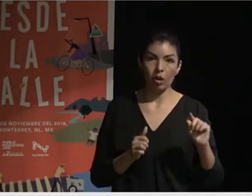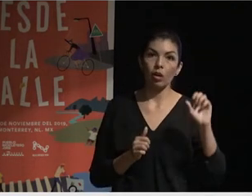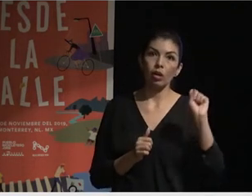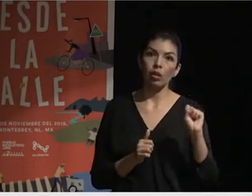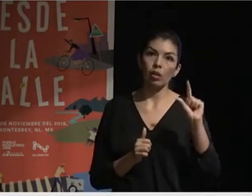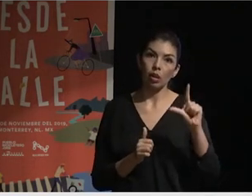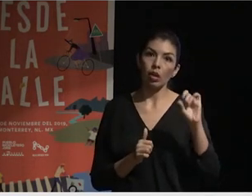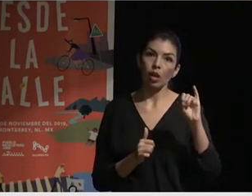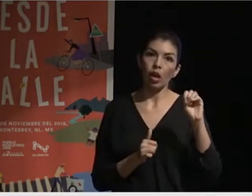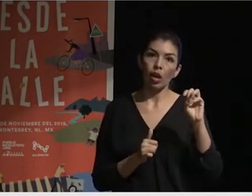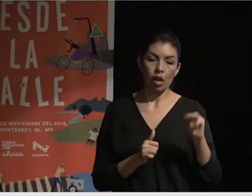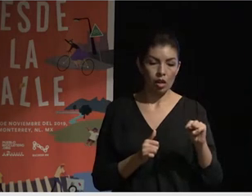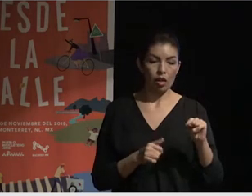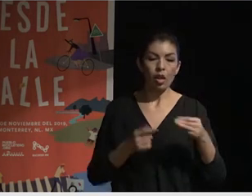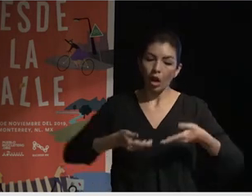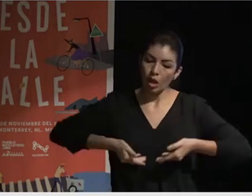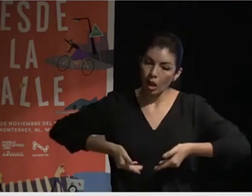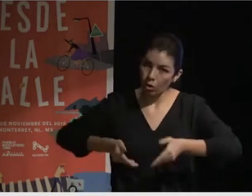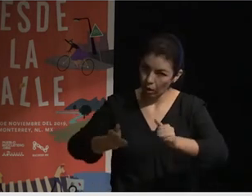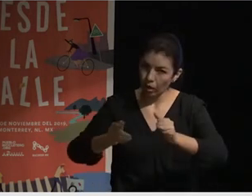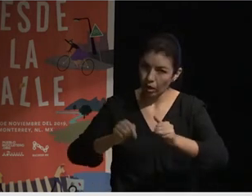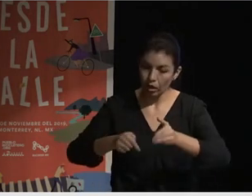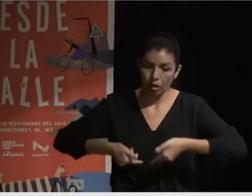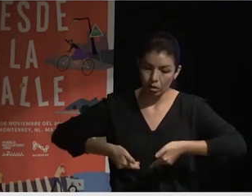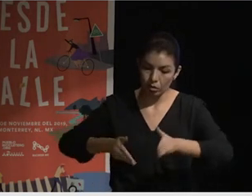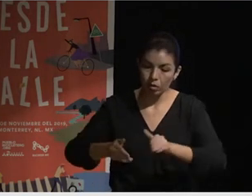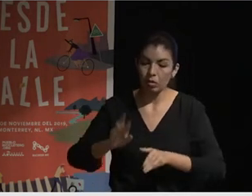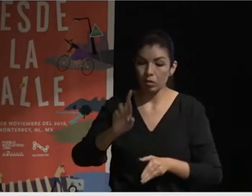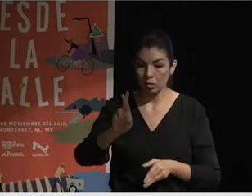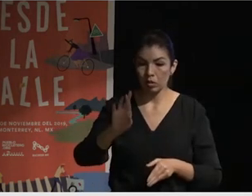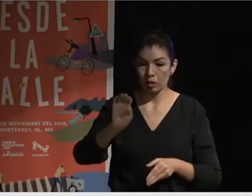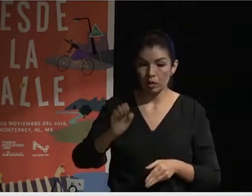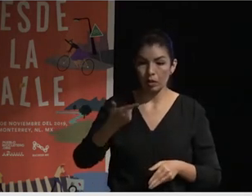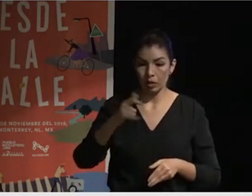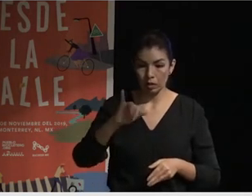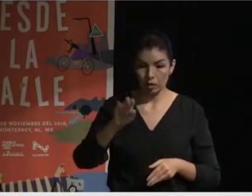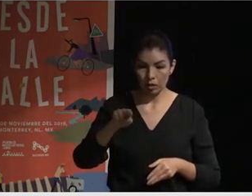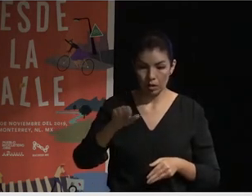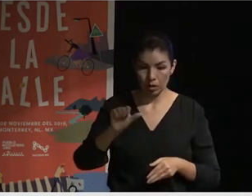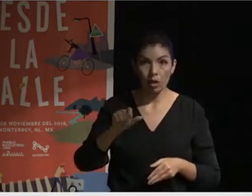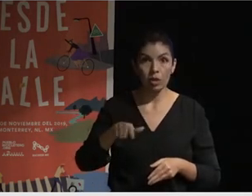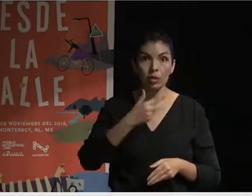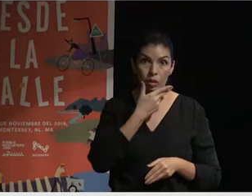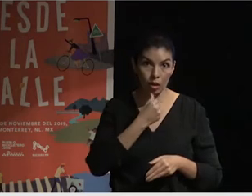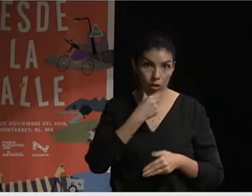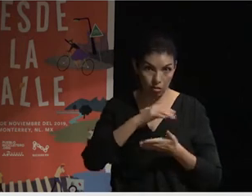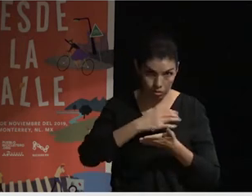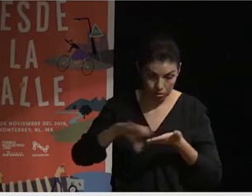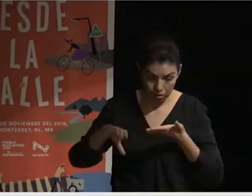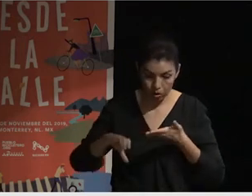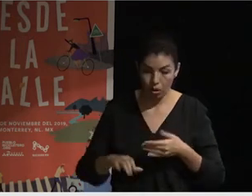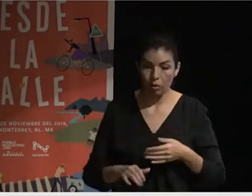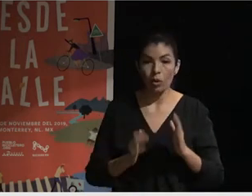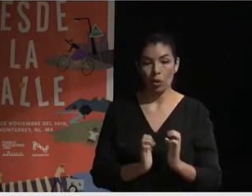11 propiedades, una con su brazo empresarial, inmobiliario, que es la Centro Histórico de la Ciudad de México,